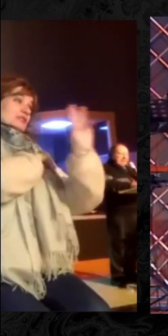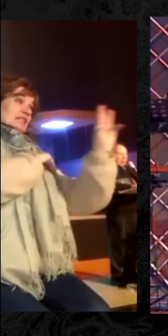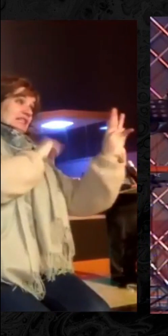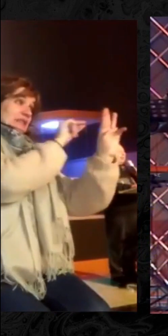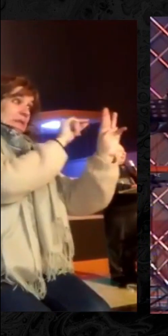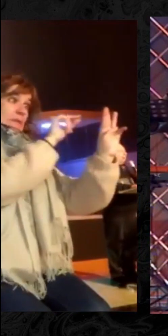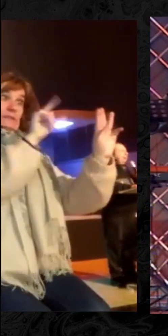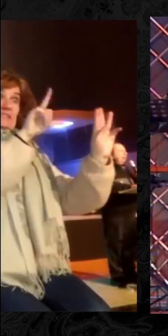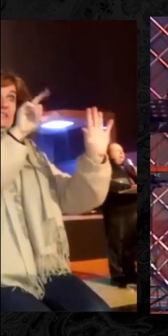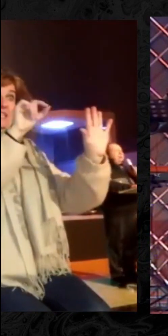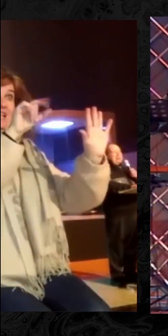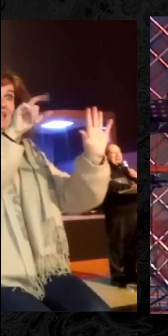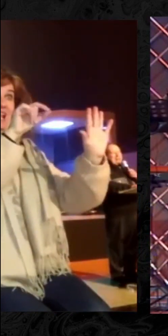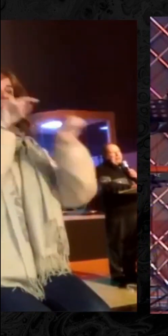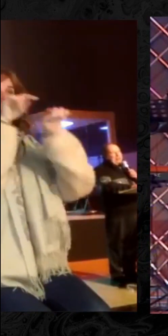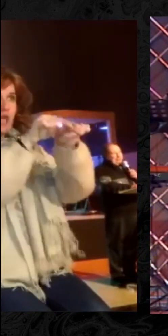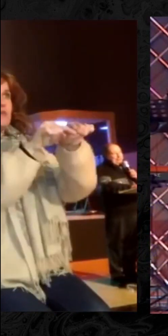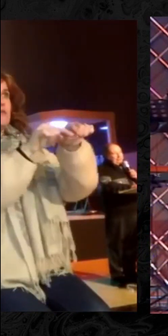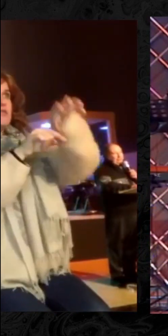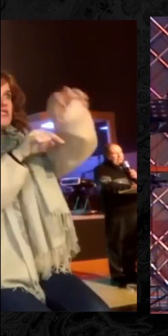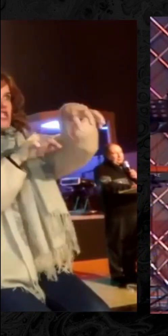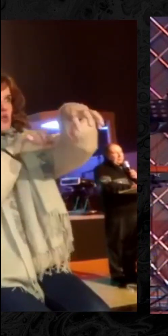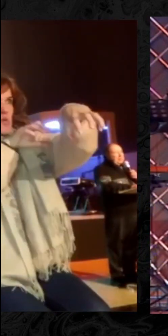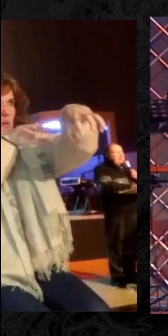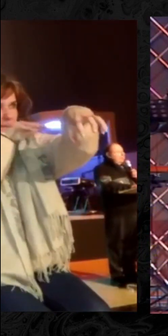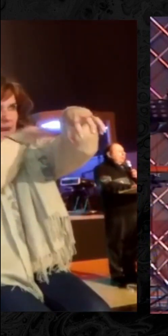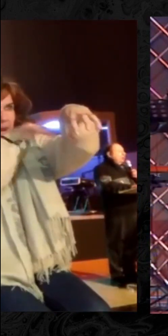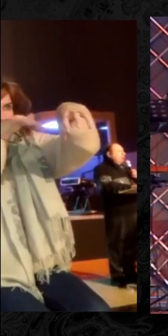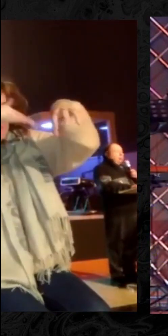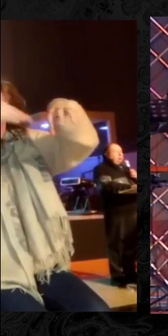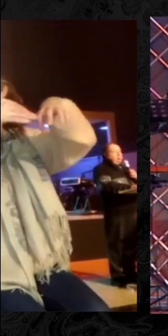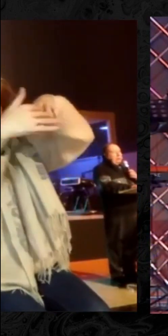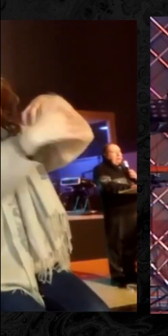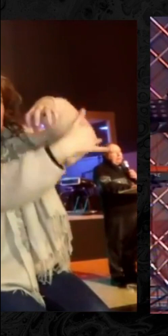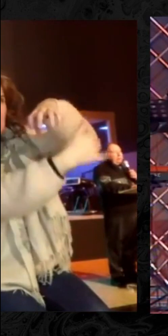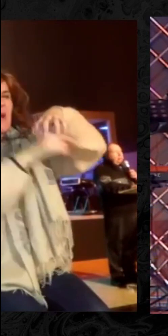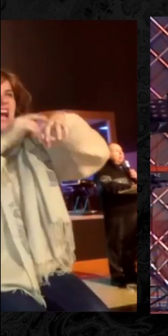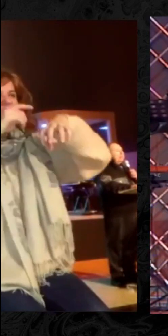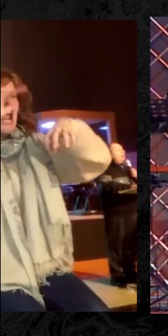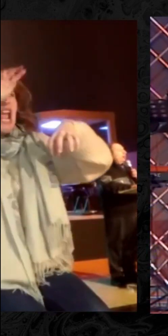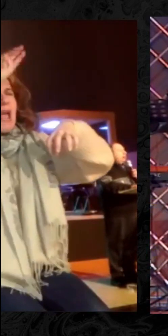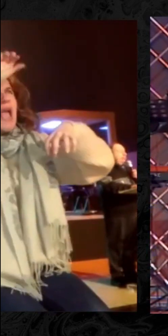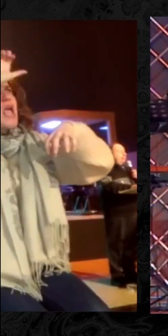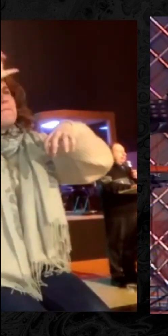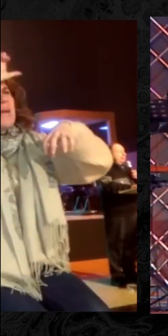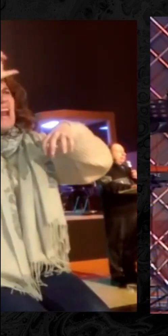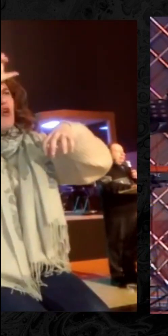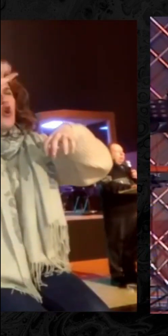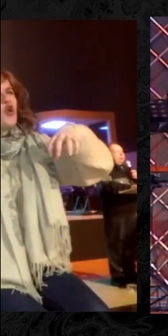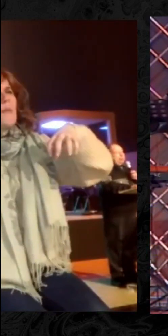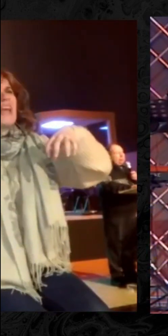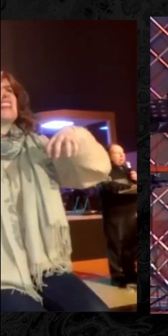y se llevó cautivo hacia el 1000 nada menos se llevó cautivo a 100.000 judíos y los demás